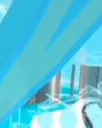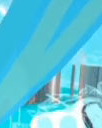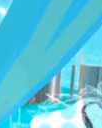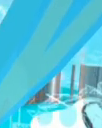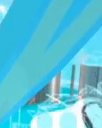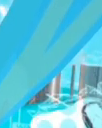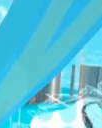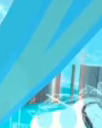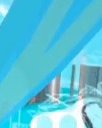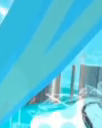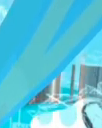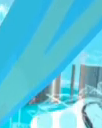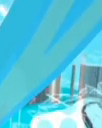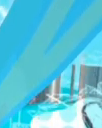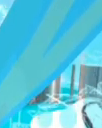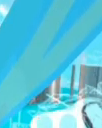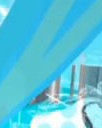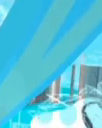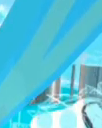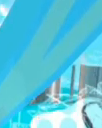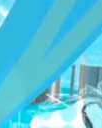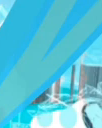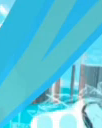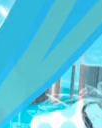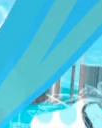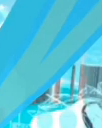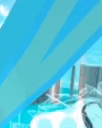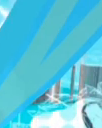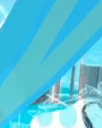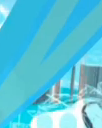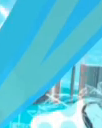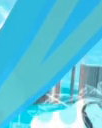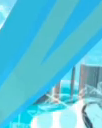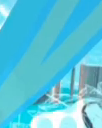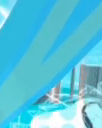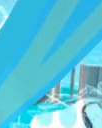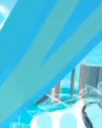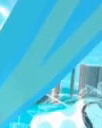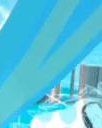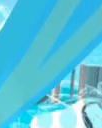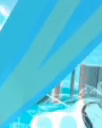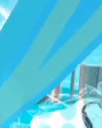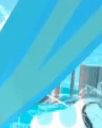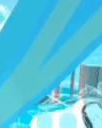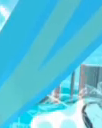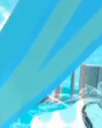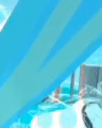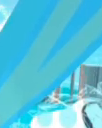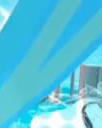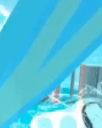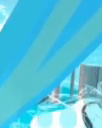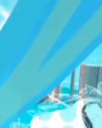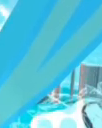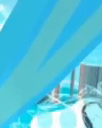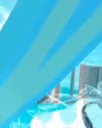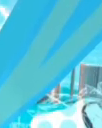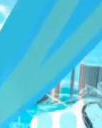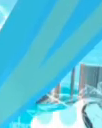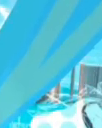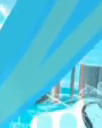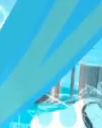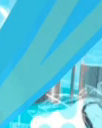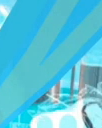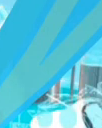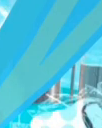judicial y se destruyeron un montón de expedientes. Es decir, este no es el primer ataque a un ser humano, pero siempre y sí